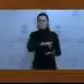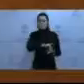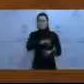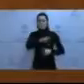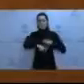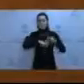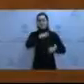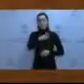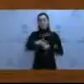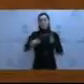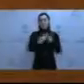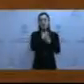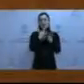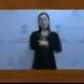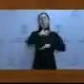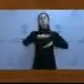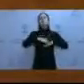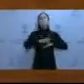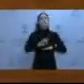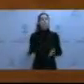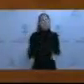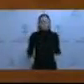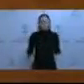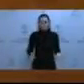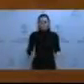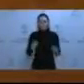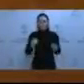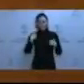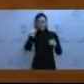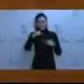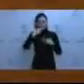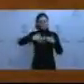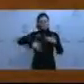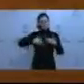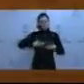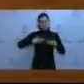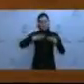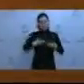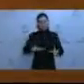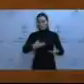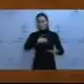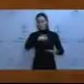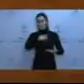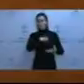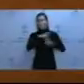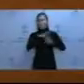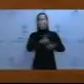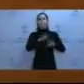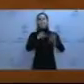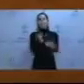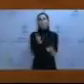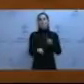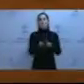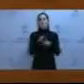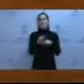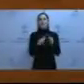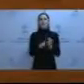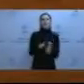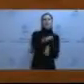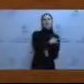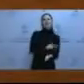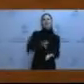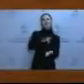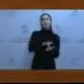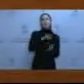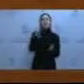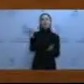explicado por qué no se hizo. Ya sé que ahora el plazo es perentorio, claro, es perentorio. Si no se hace lo que tenían que hacer cuando lo tenían que